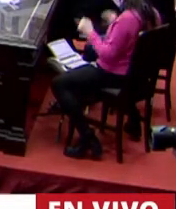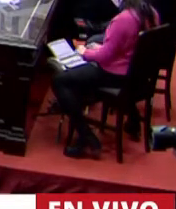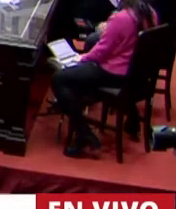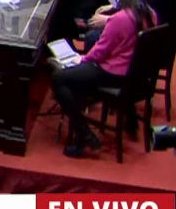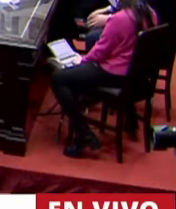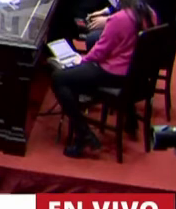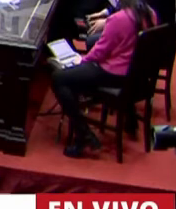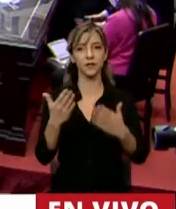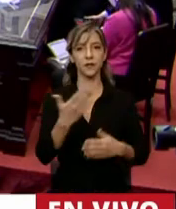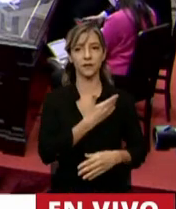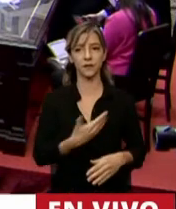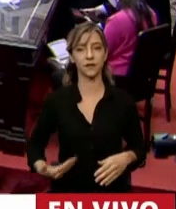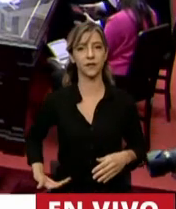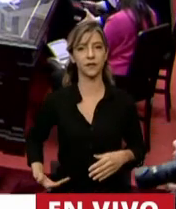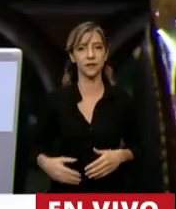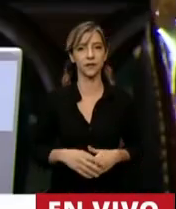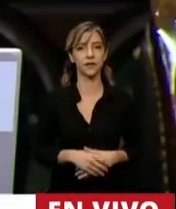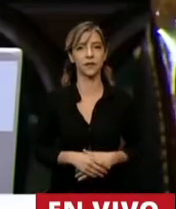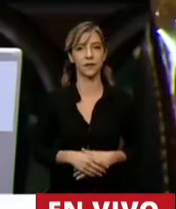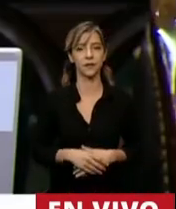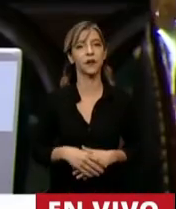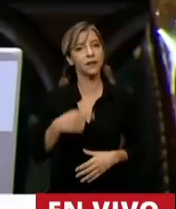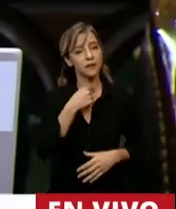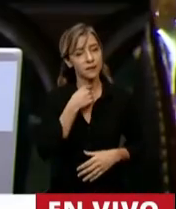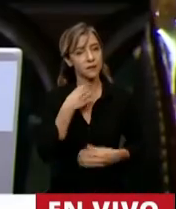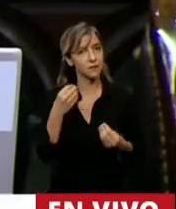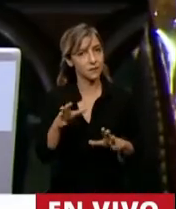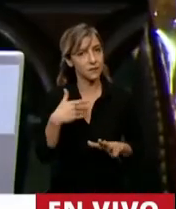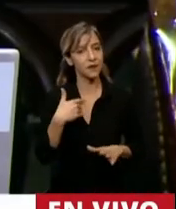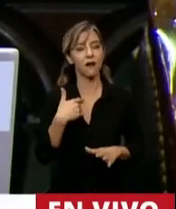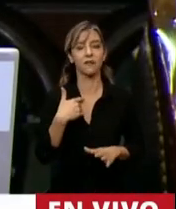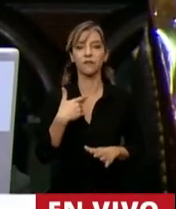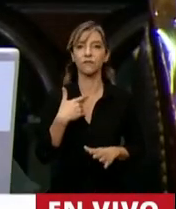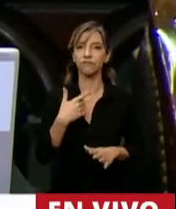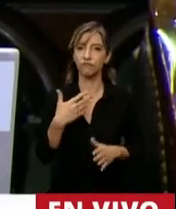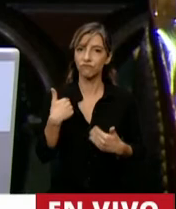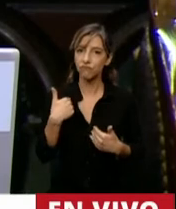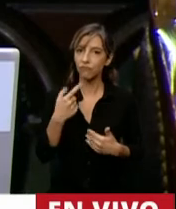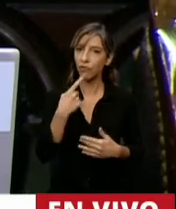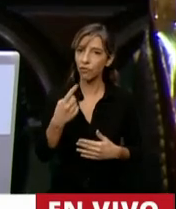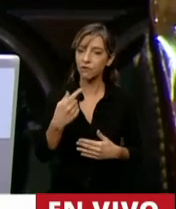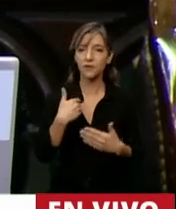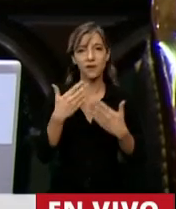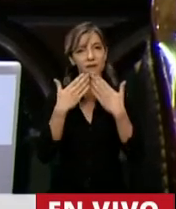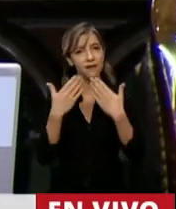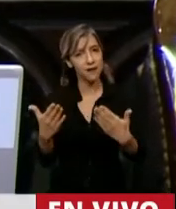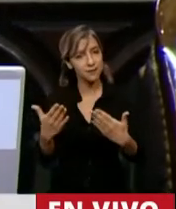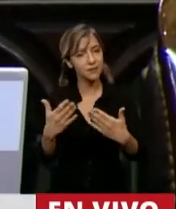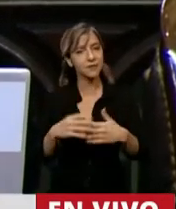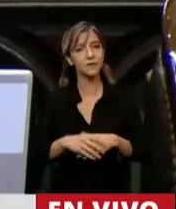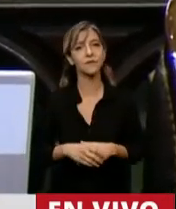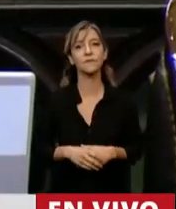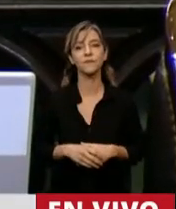Gracias, presidente. Quiero empezar agradeciendo al oficialismo que haya aceptado